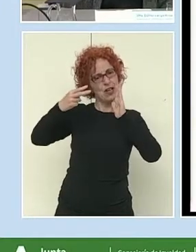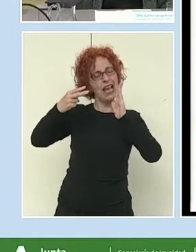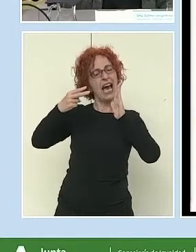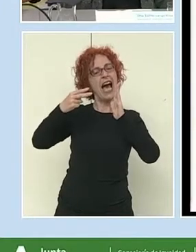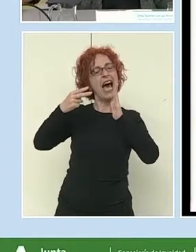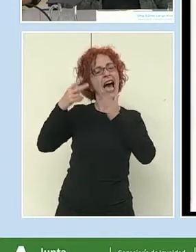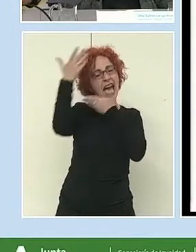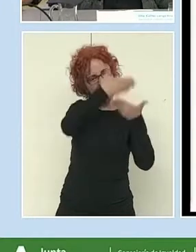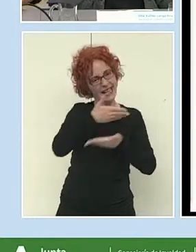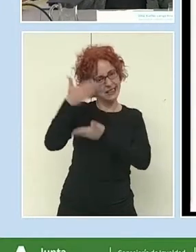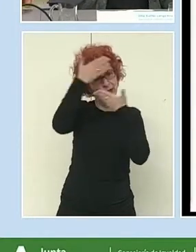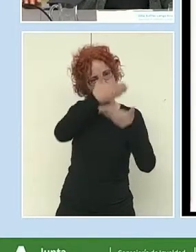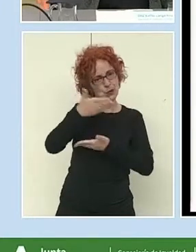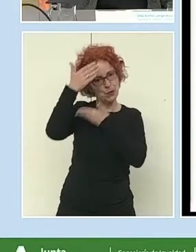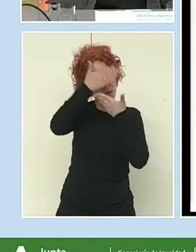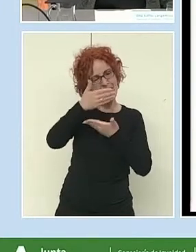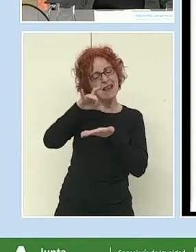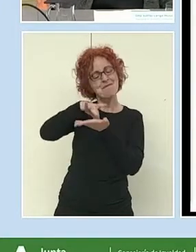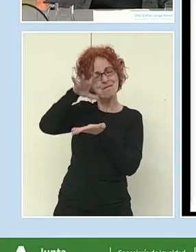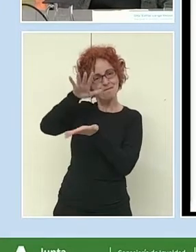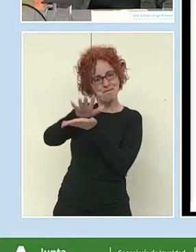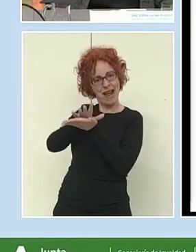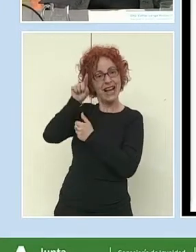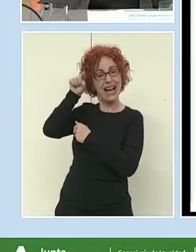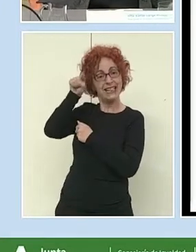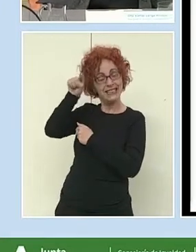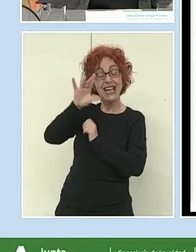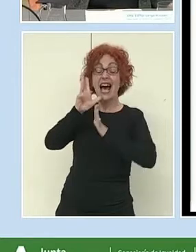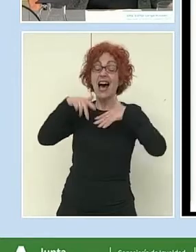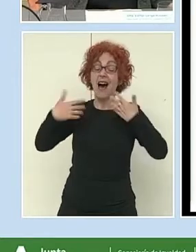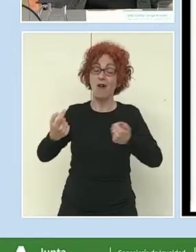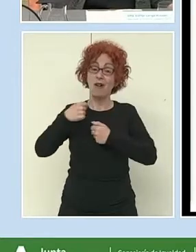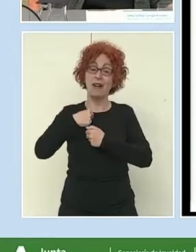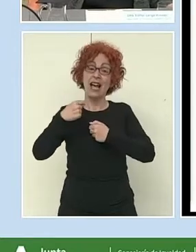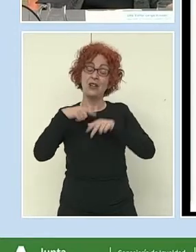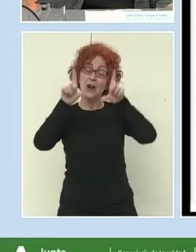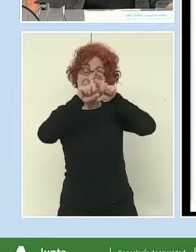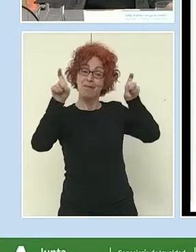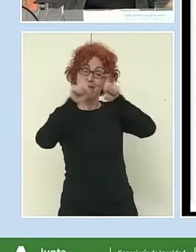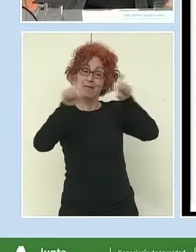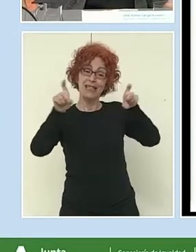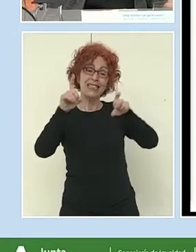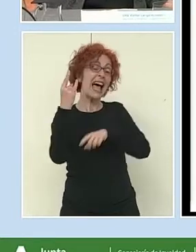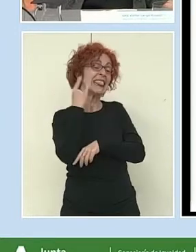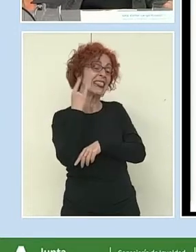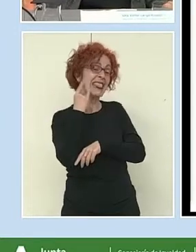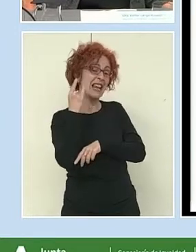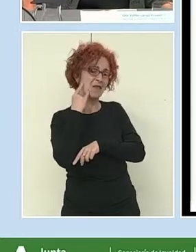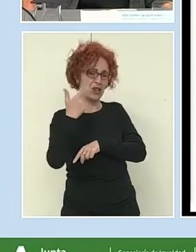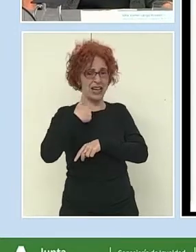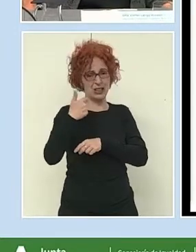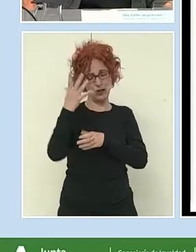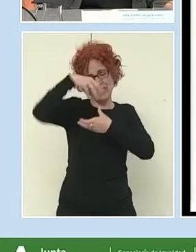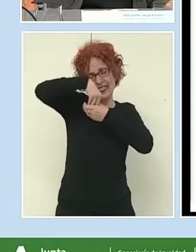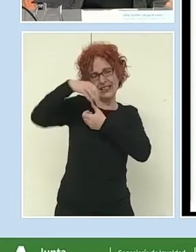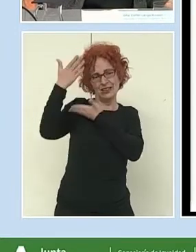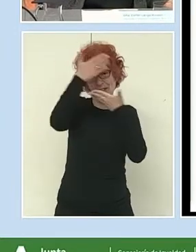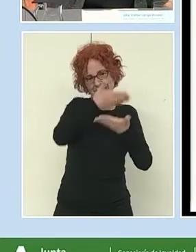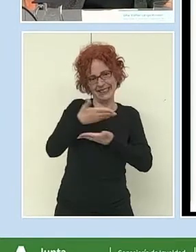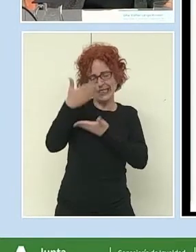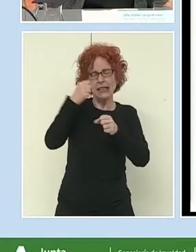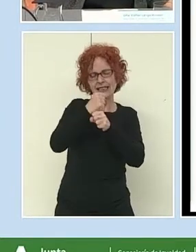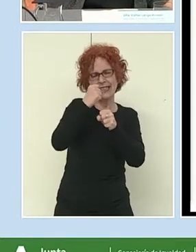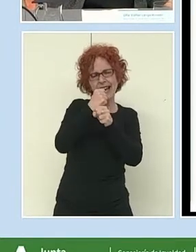y actualmente pues trabajo en Telefónica Tech. Telefónica Tech es la parte de Telefónica pues que lleva la